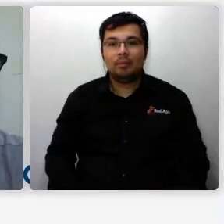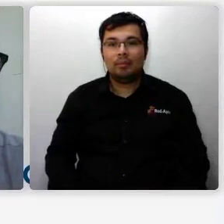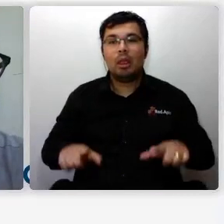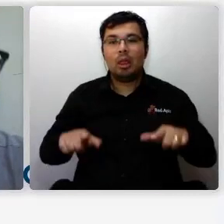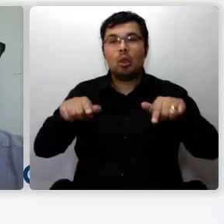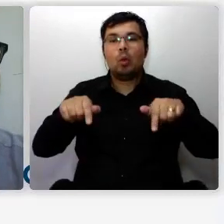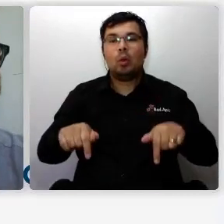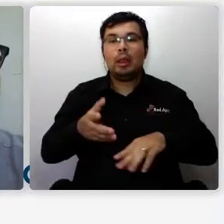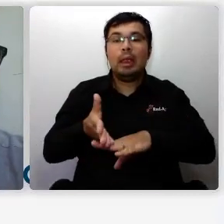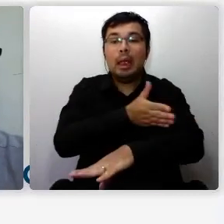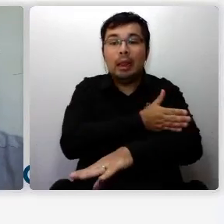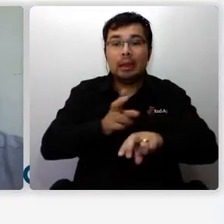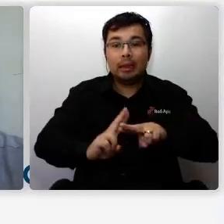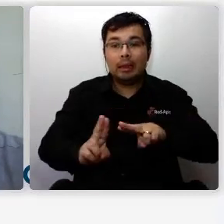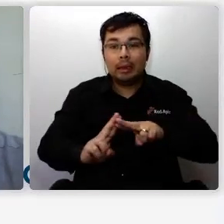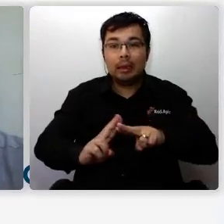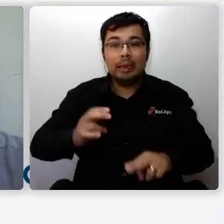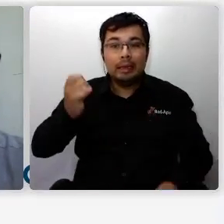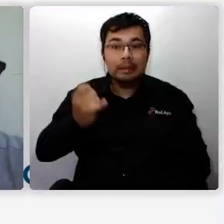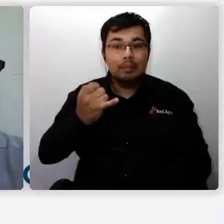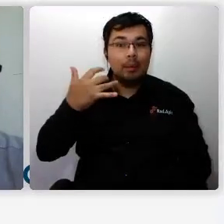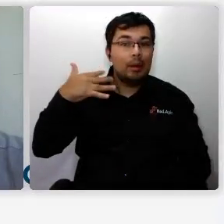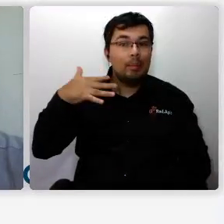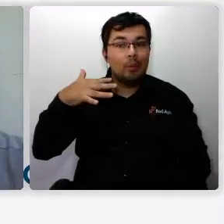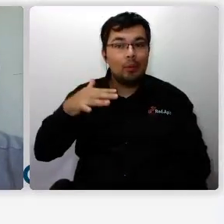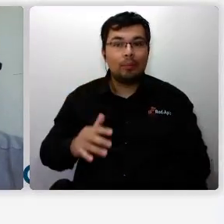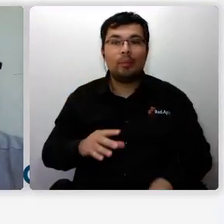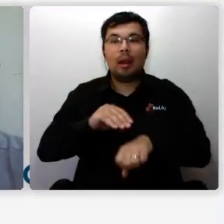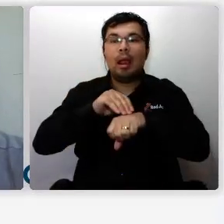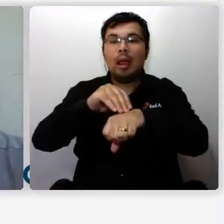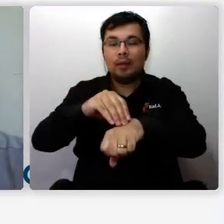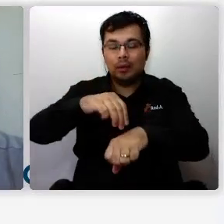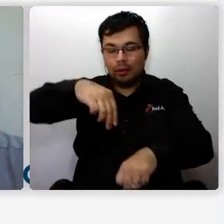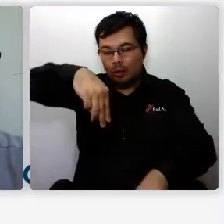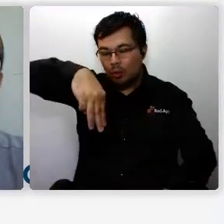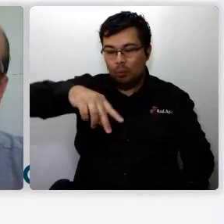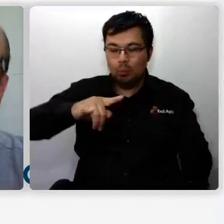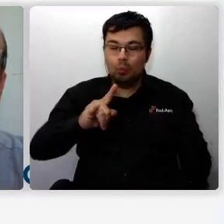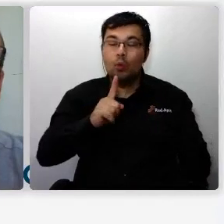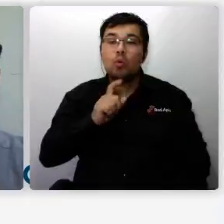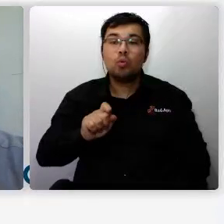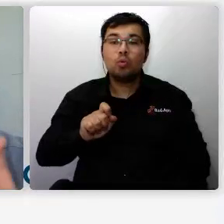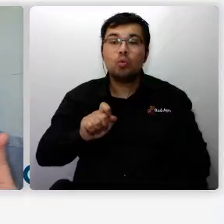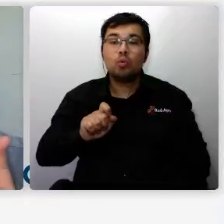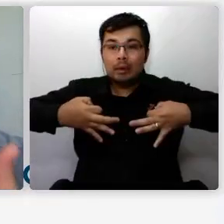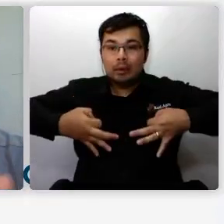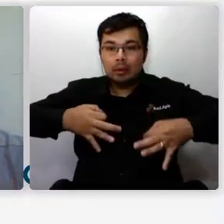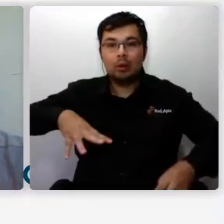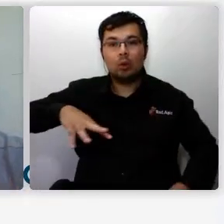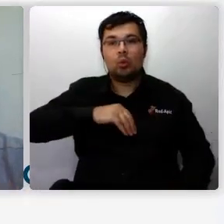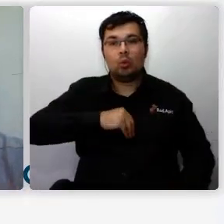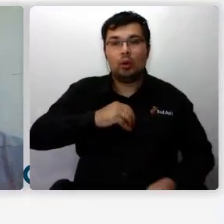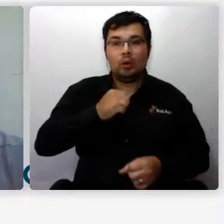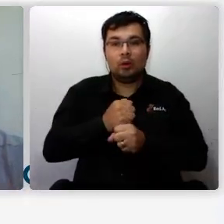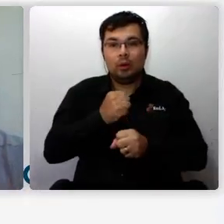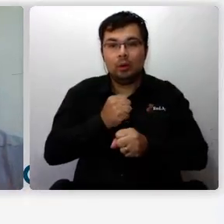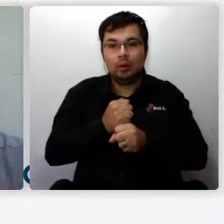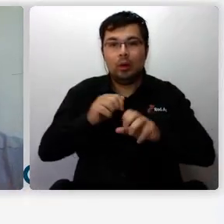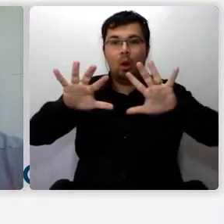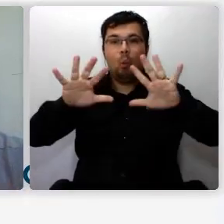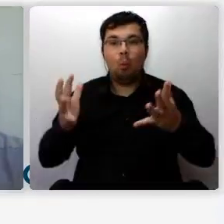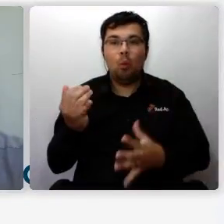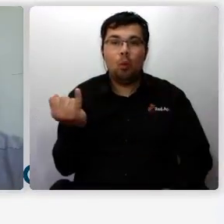hacerlo, siempre importante recordar el mensaje de nuestros amigos de la Mutual de Seguridad. nuestros trabajadores, el mundo independiente, nosotros